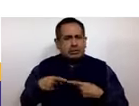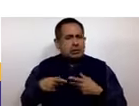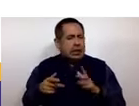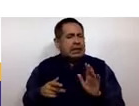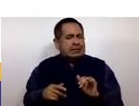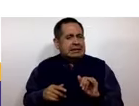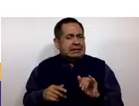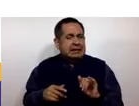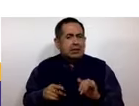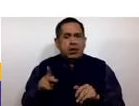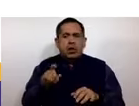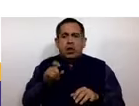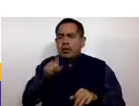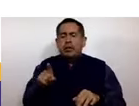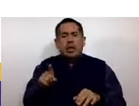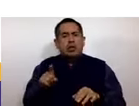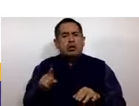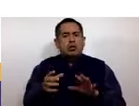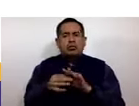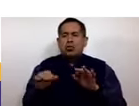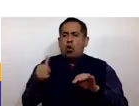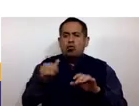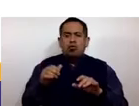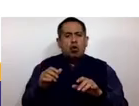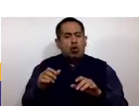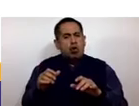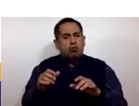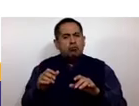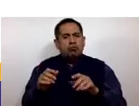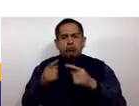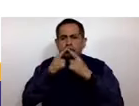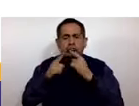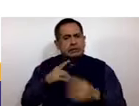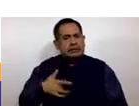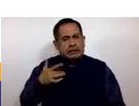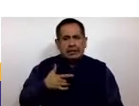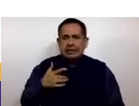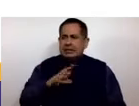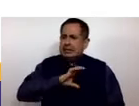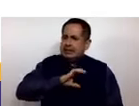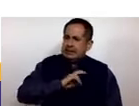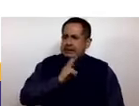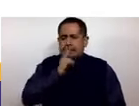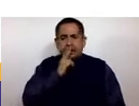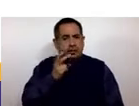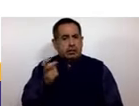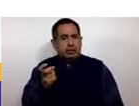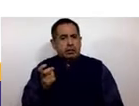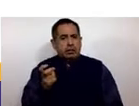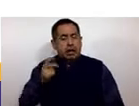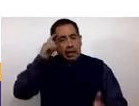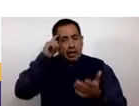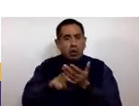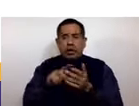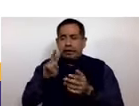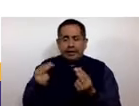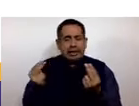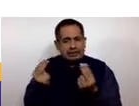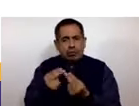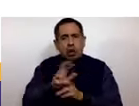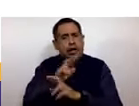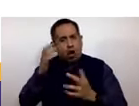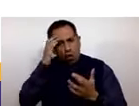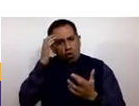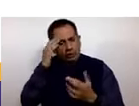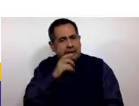eso también nos da otro tipo de remuneraciones emocionales, afectivas. Es decir, creo que necesitamos también reconocer